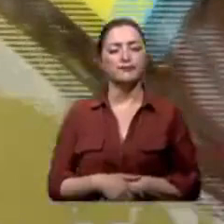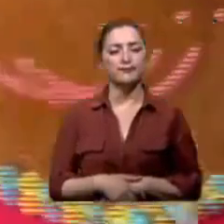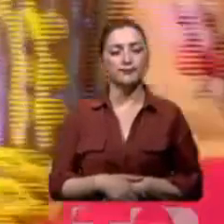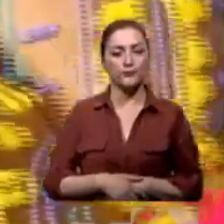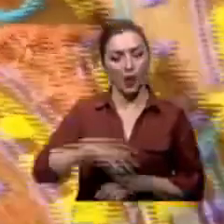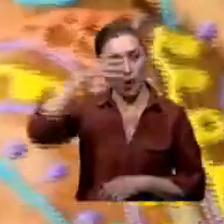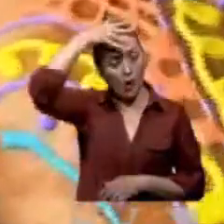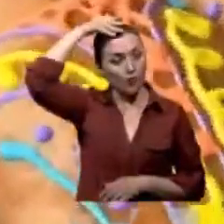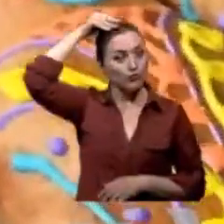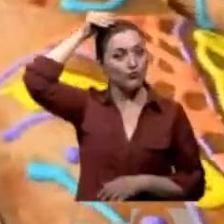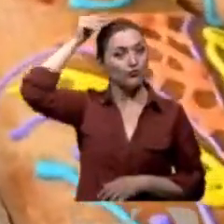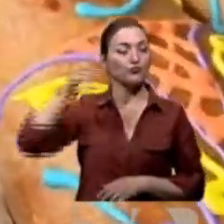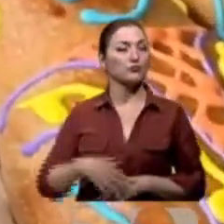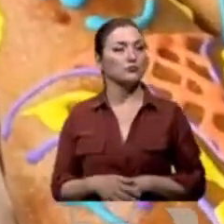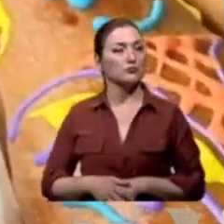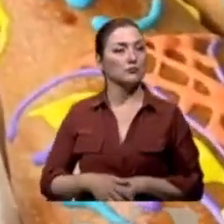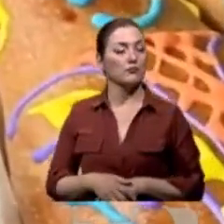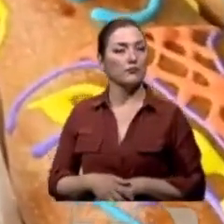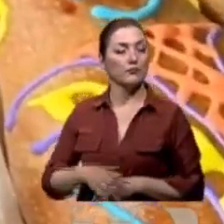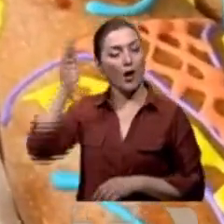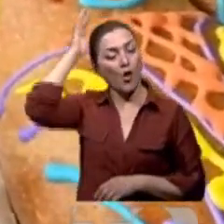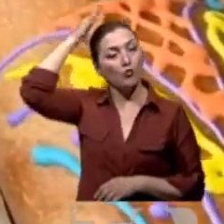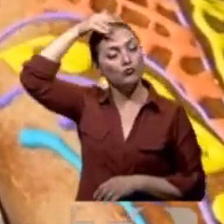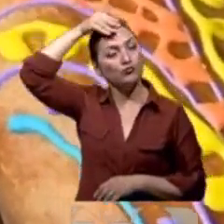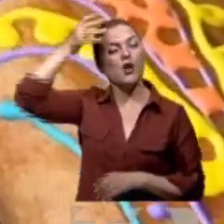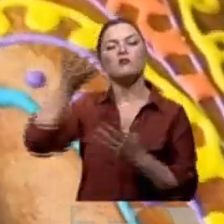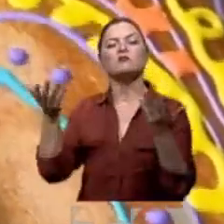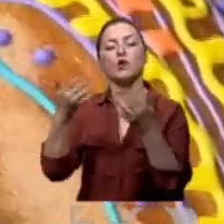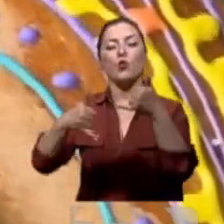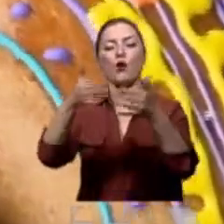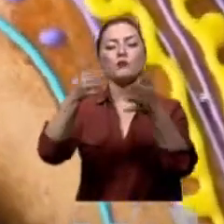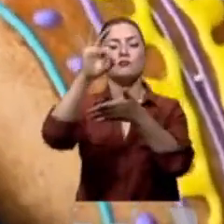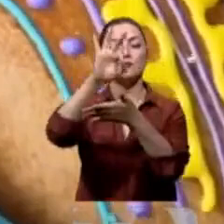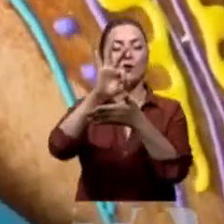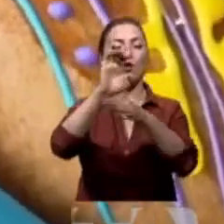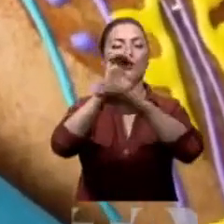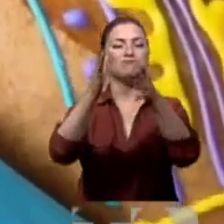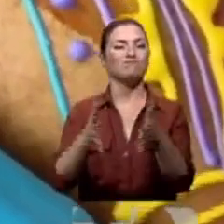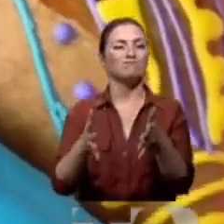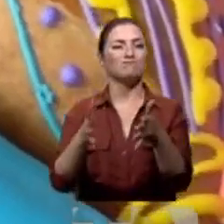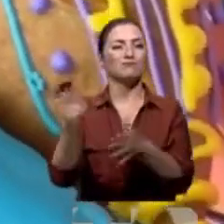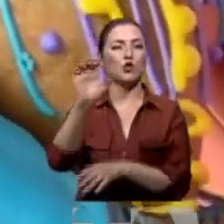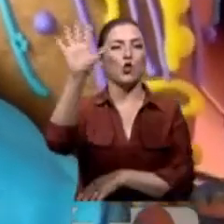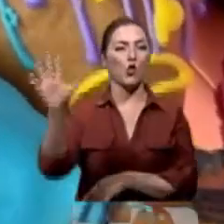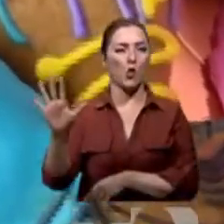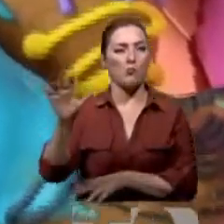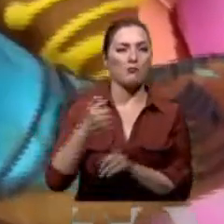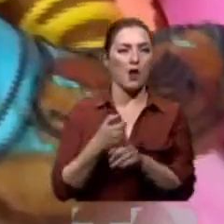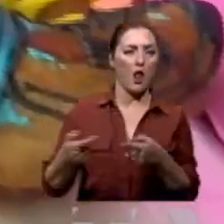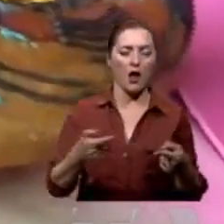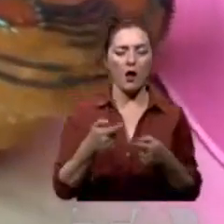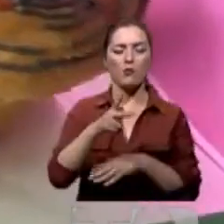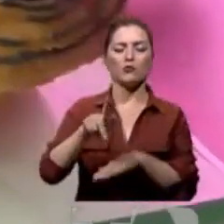Noboa. También hemos realizado lo que es el jugador que representa a los ecuatorianos, es un jugador que está en Europa peleándola toda en